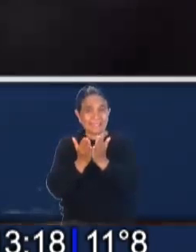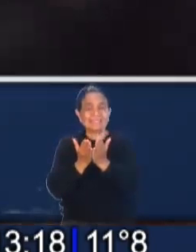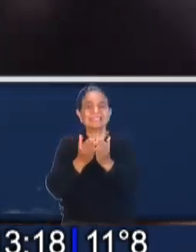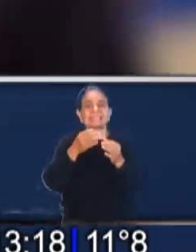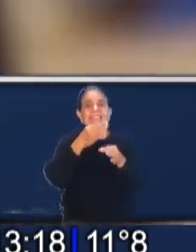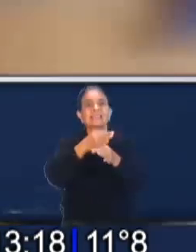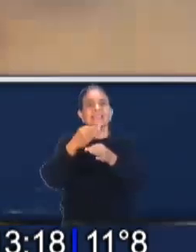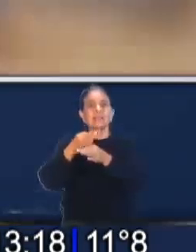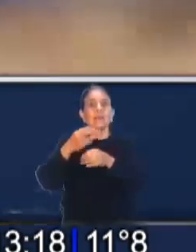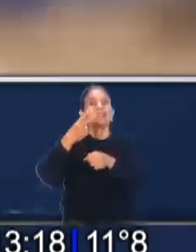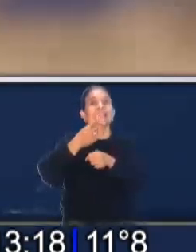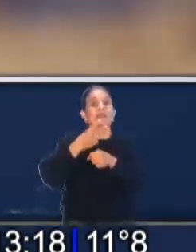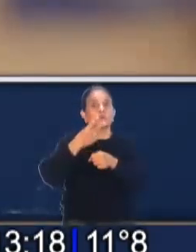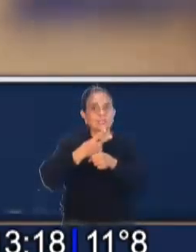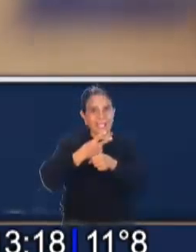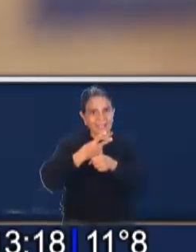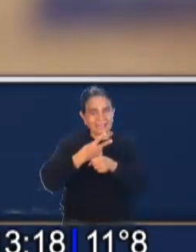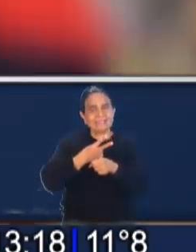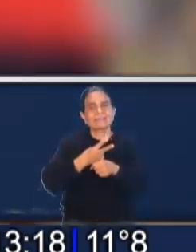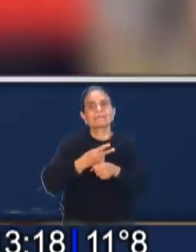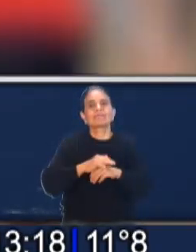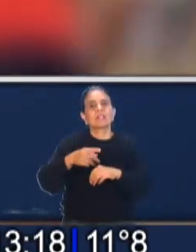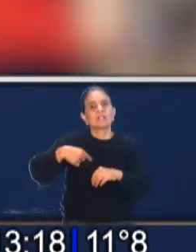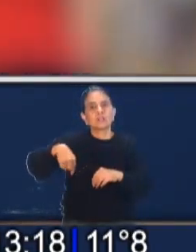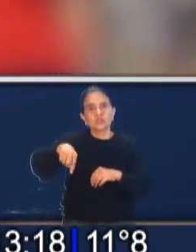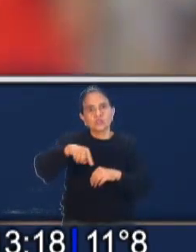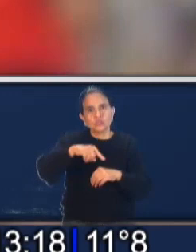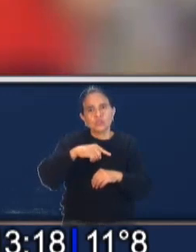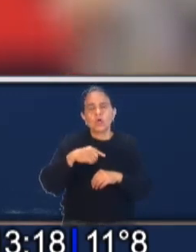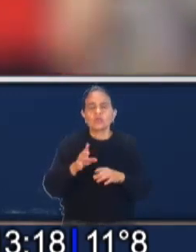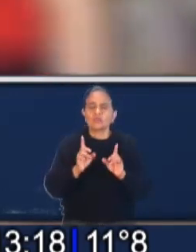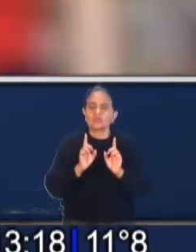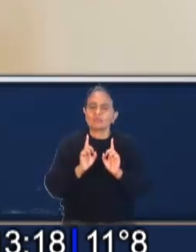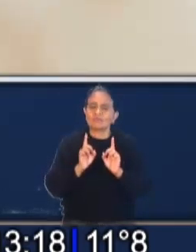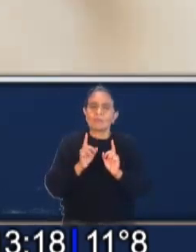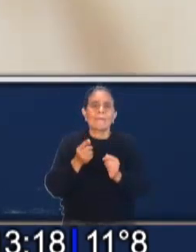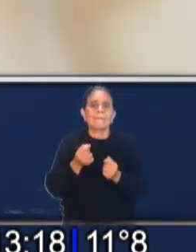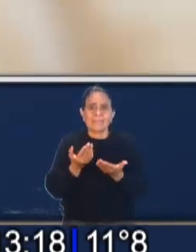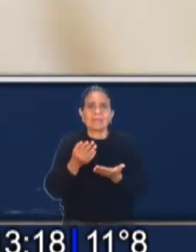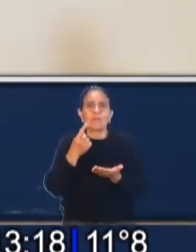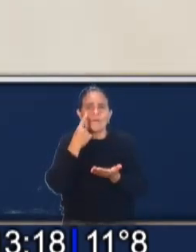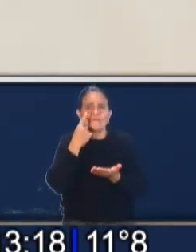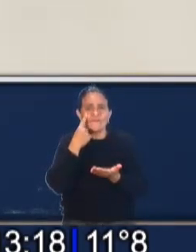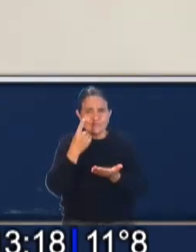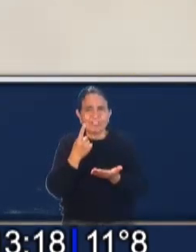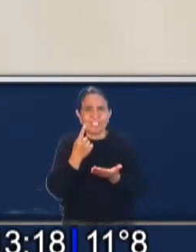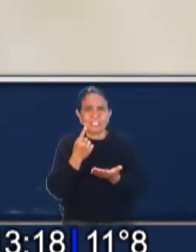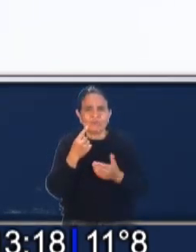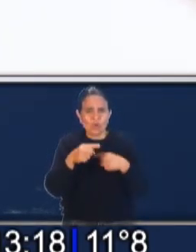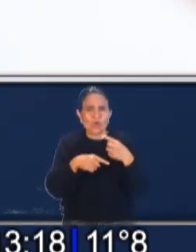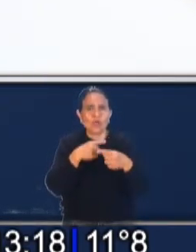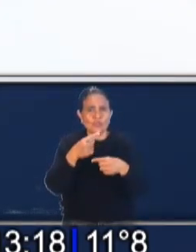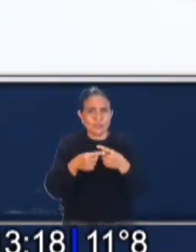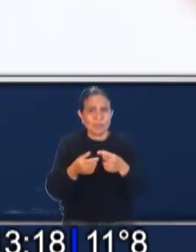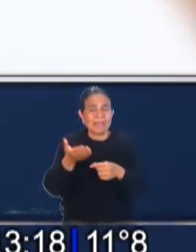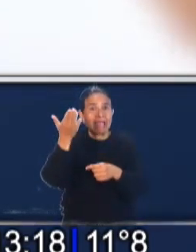colegios secundarios. Así nació. Queremos mantener vivo el espíritu de estas Olimpiadas porque ha sido la esencia nuestra en el Valle